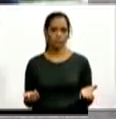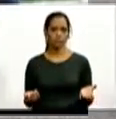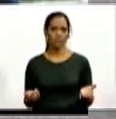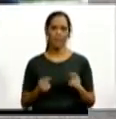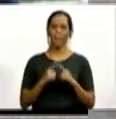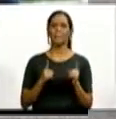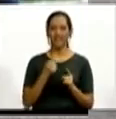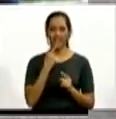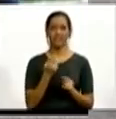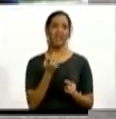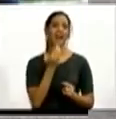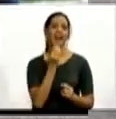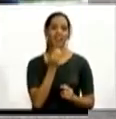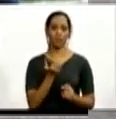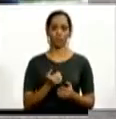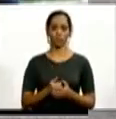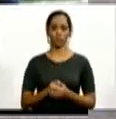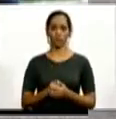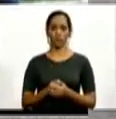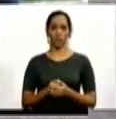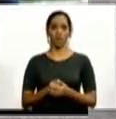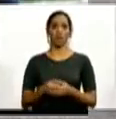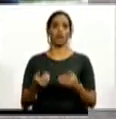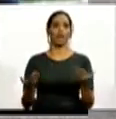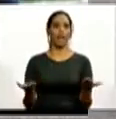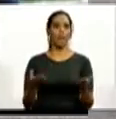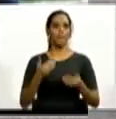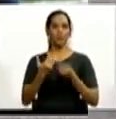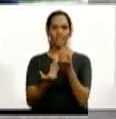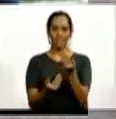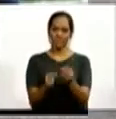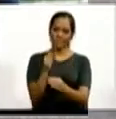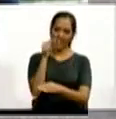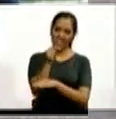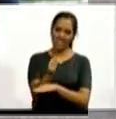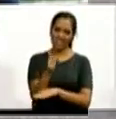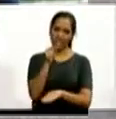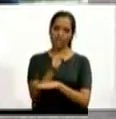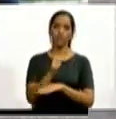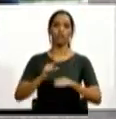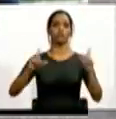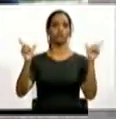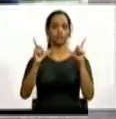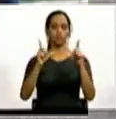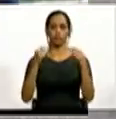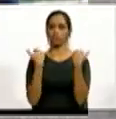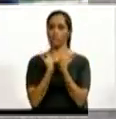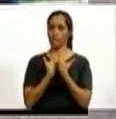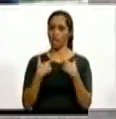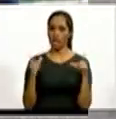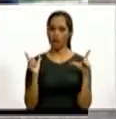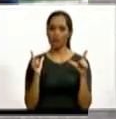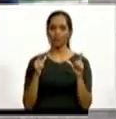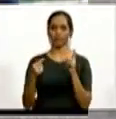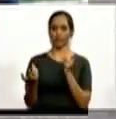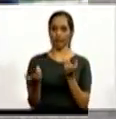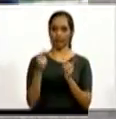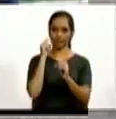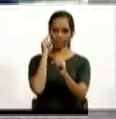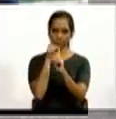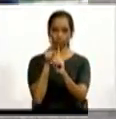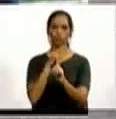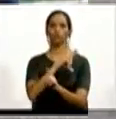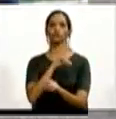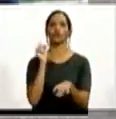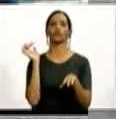Pero que diga algo. Pero el proceso de intimidación contra medios libres va dirigido a que no toquemos